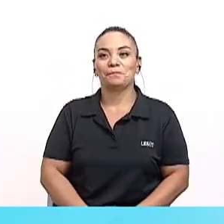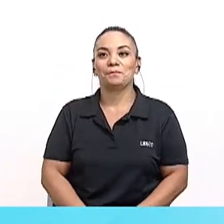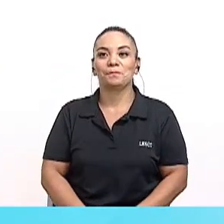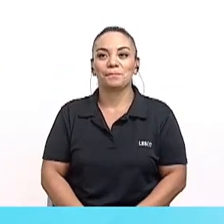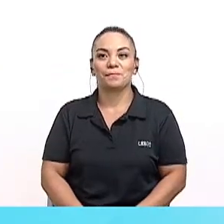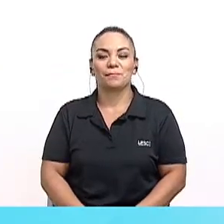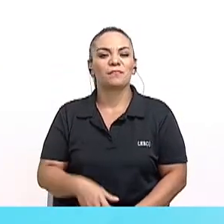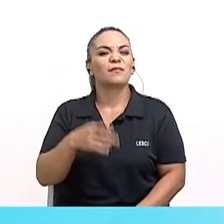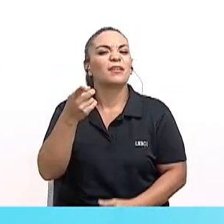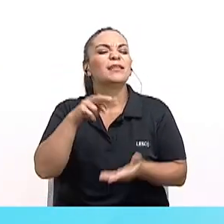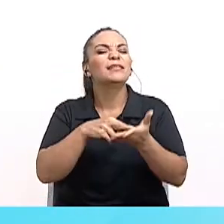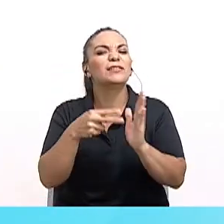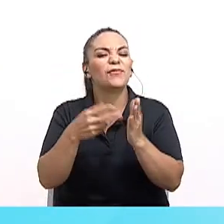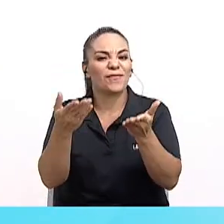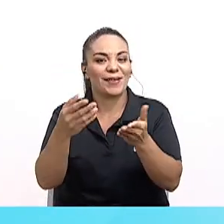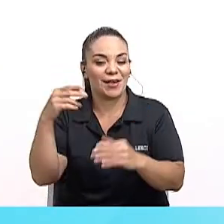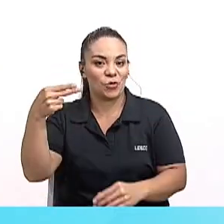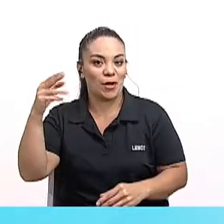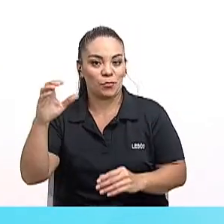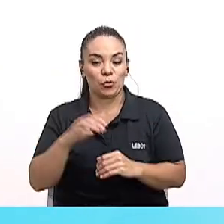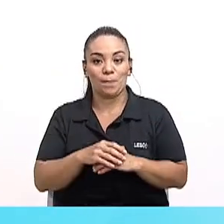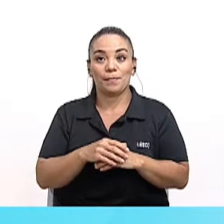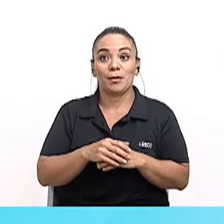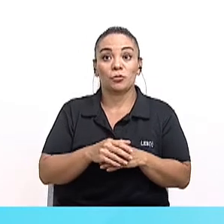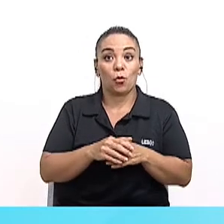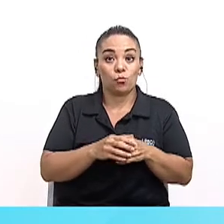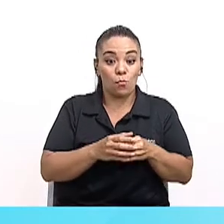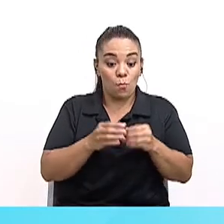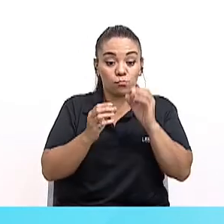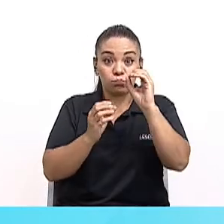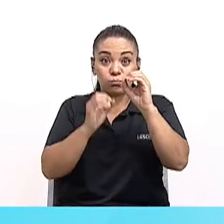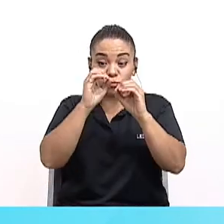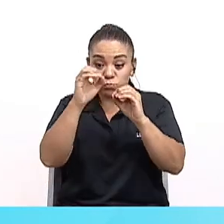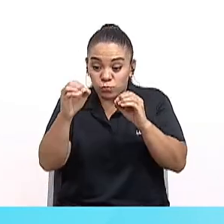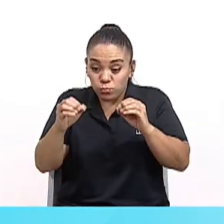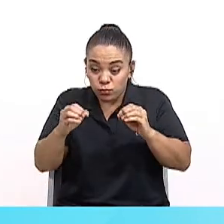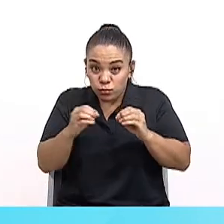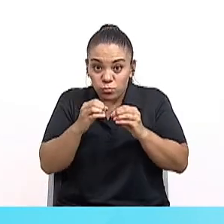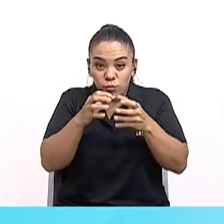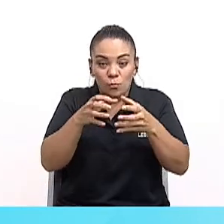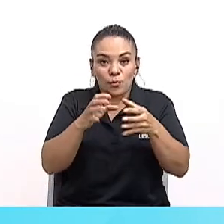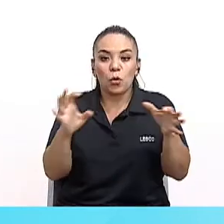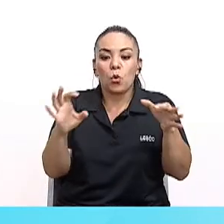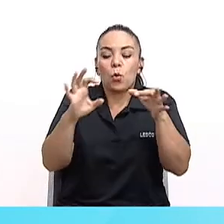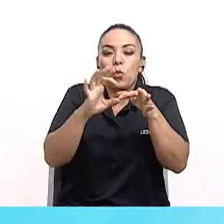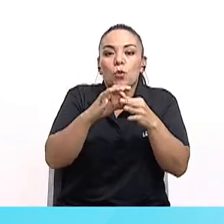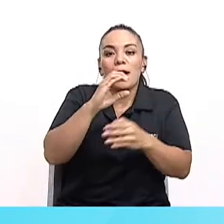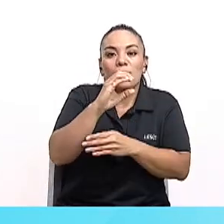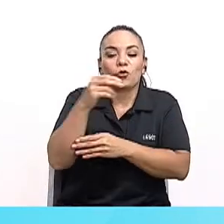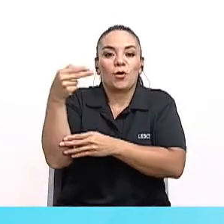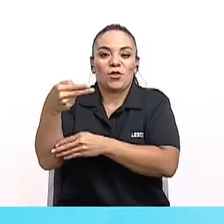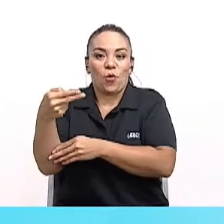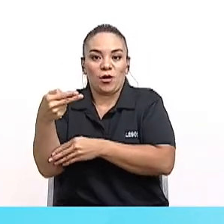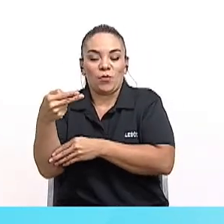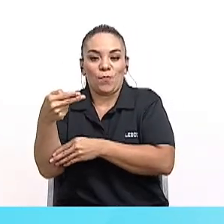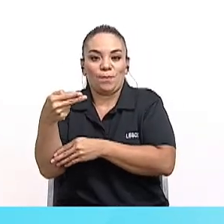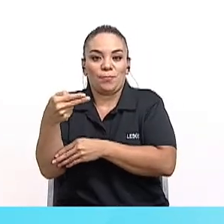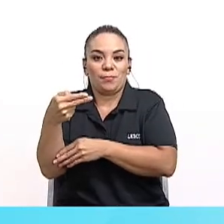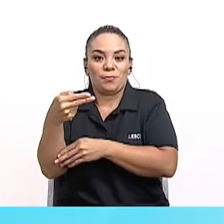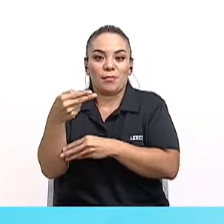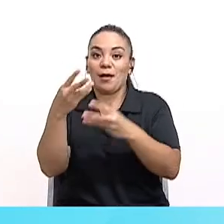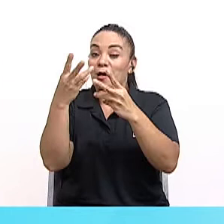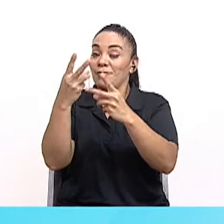video. Son moléculas que son solamente la unión de carbono e hidrógeno, en cantidades muy